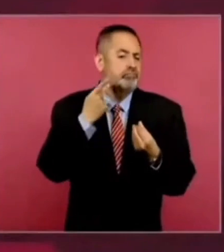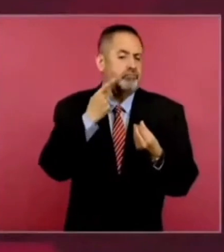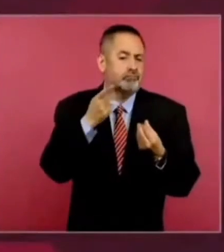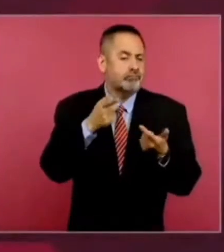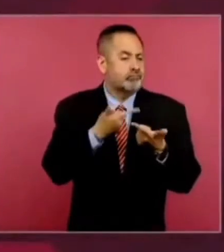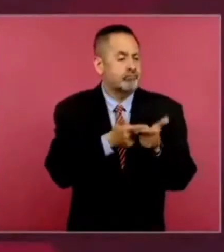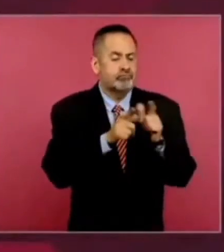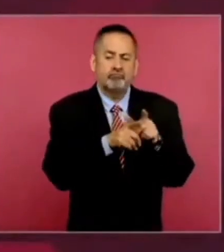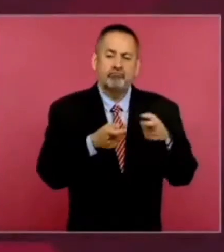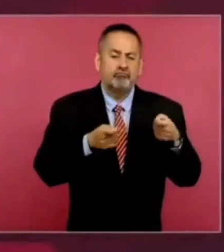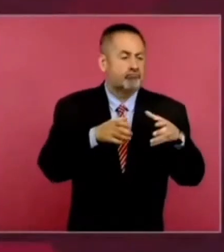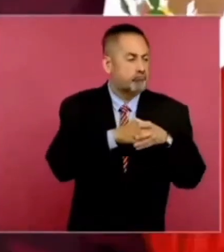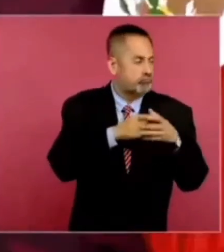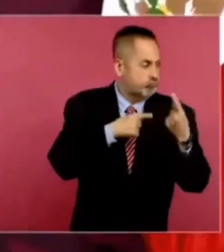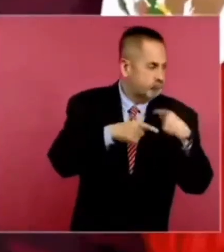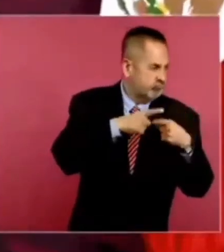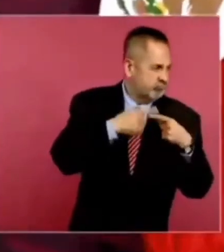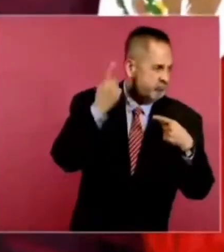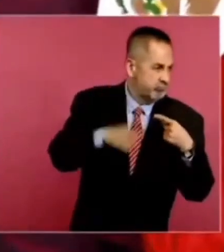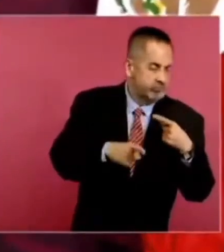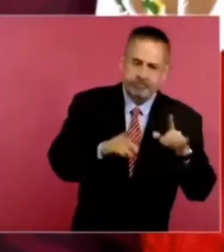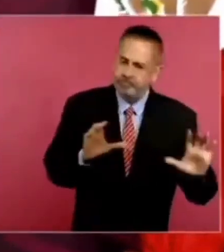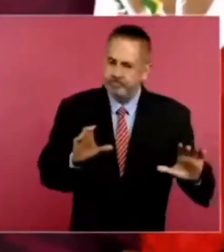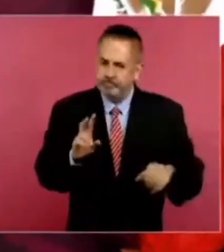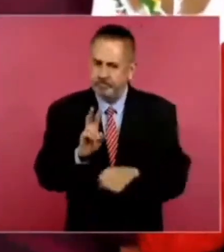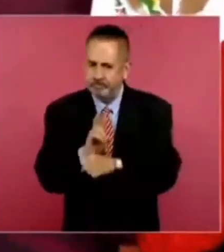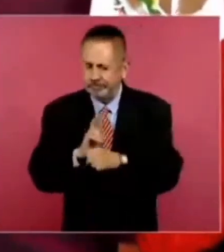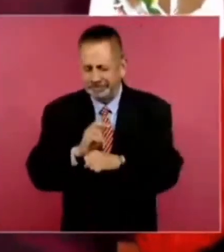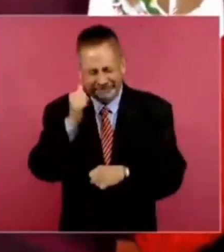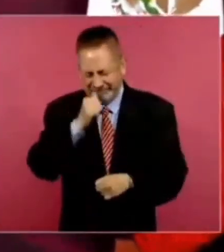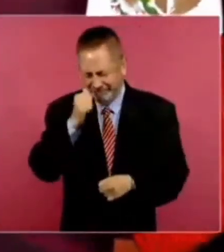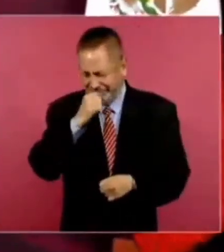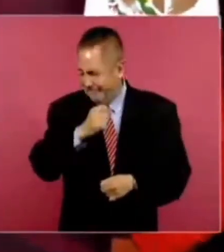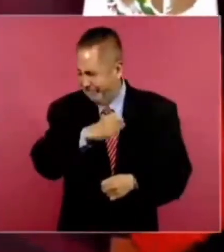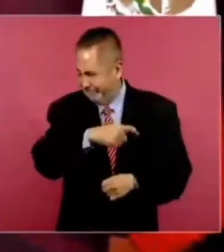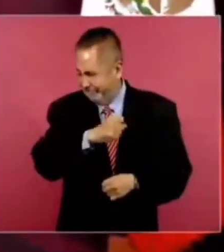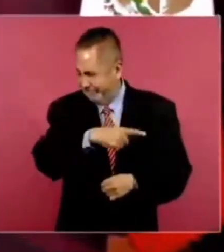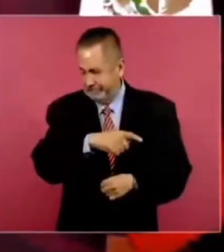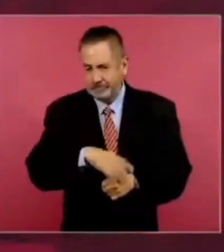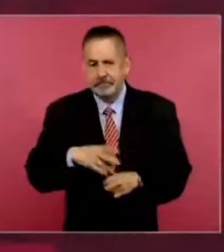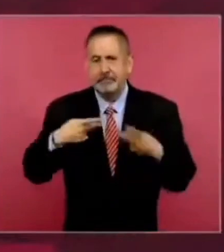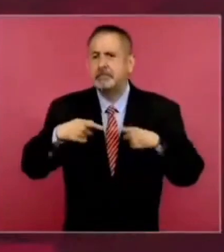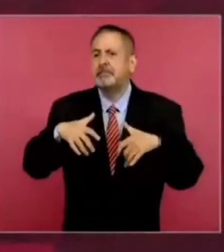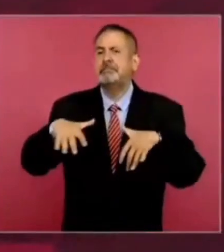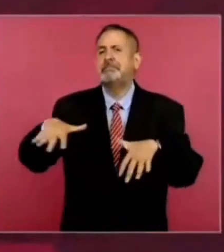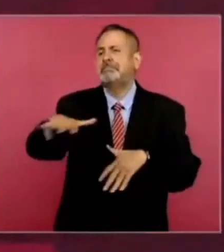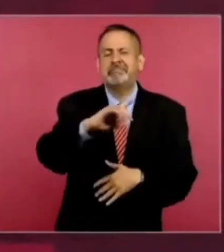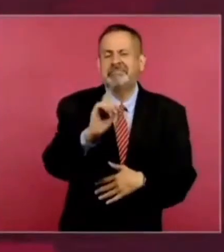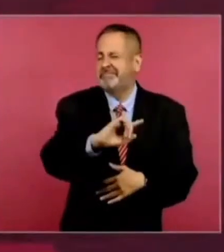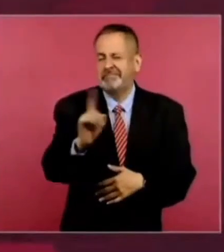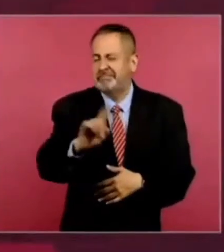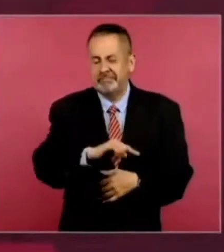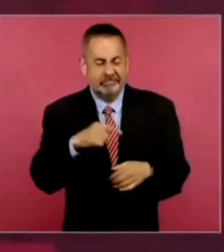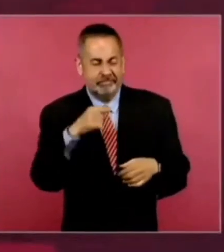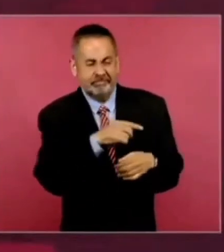con los grupos de intereses creados. Siempre. Eso no es el pueblo.